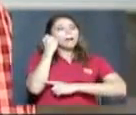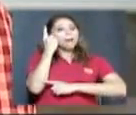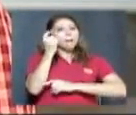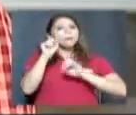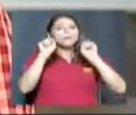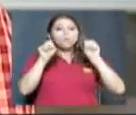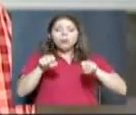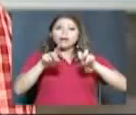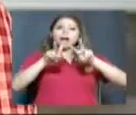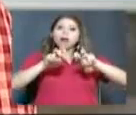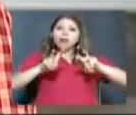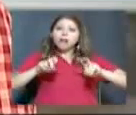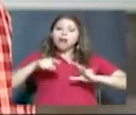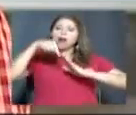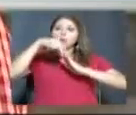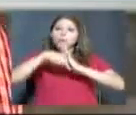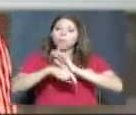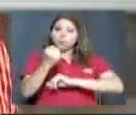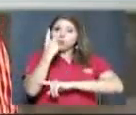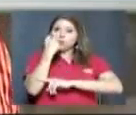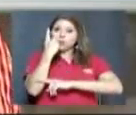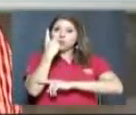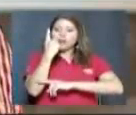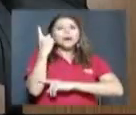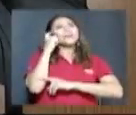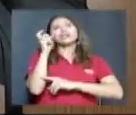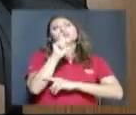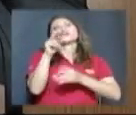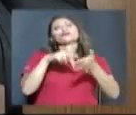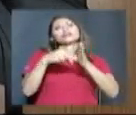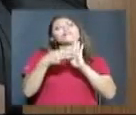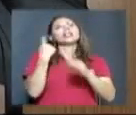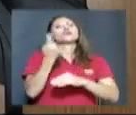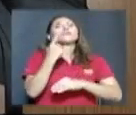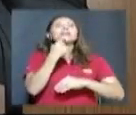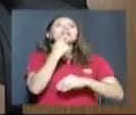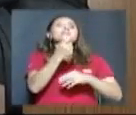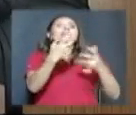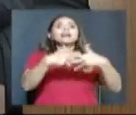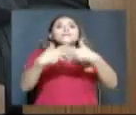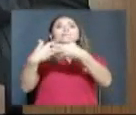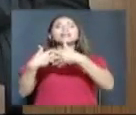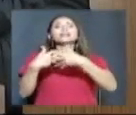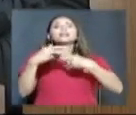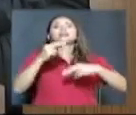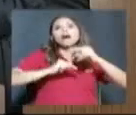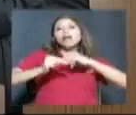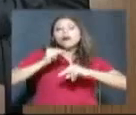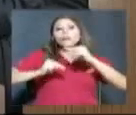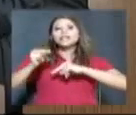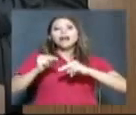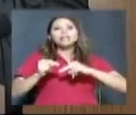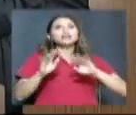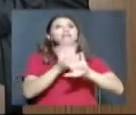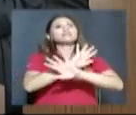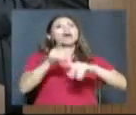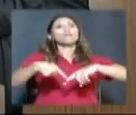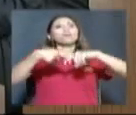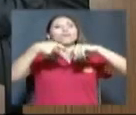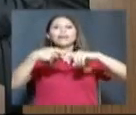social que tiene el recurso, ¿verdad? Porque no se trata de decirle a los operadores comerciales que dejen de estar ahí. No es posible pensar